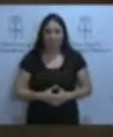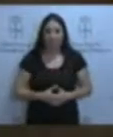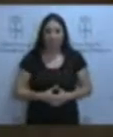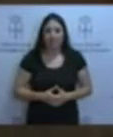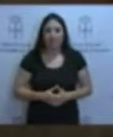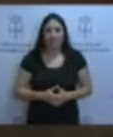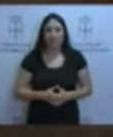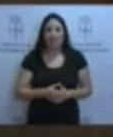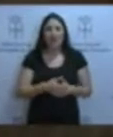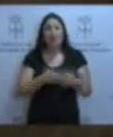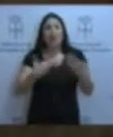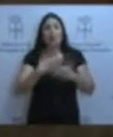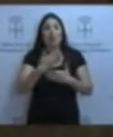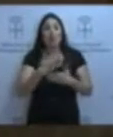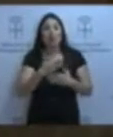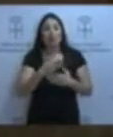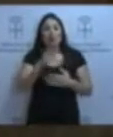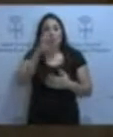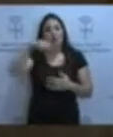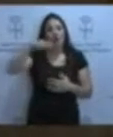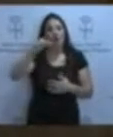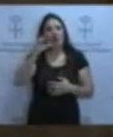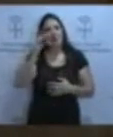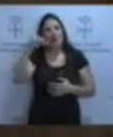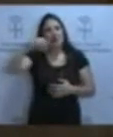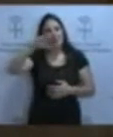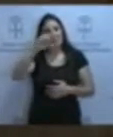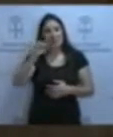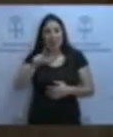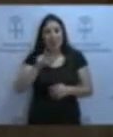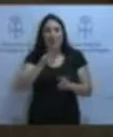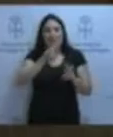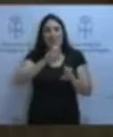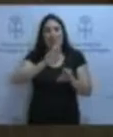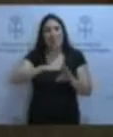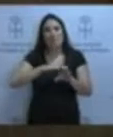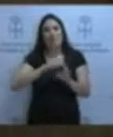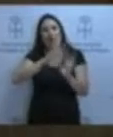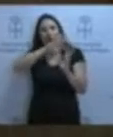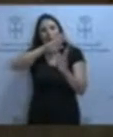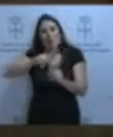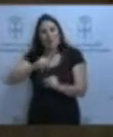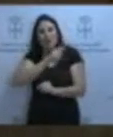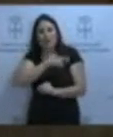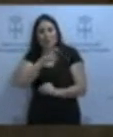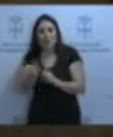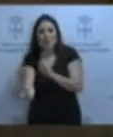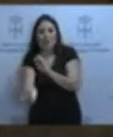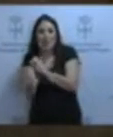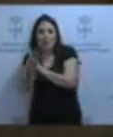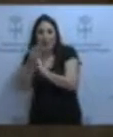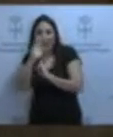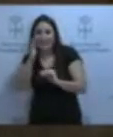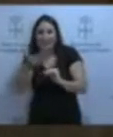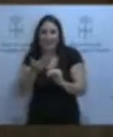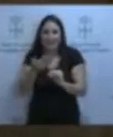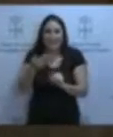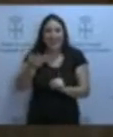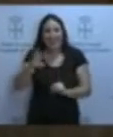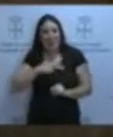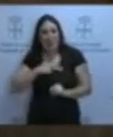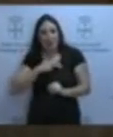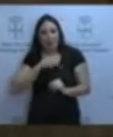el Confidencial, estas sociedades eran sociedades pantallas para abrir cuentas en Suiza por medios de abogados suizos y sucios que